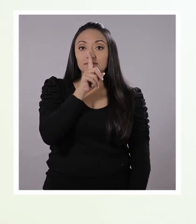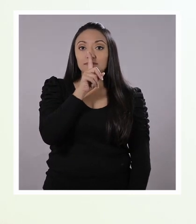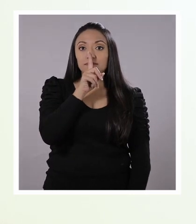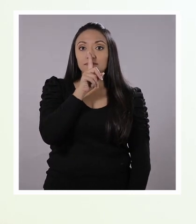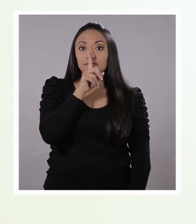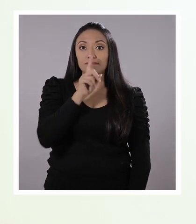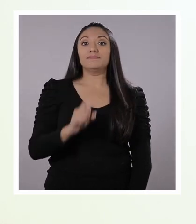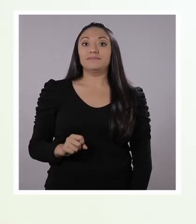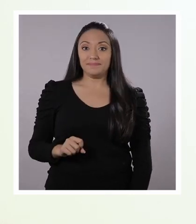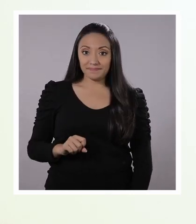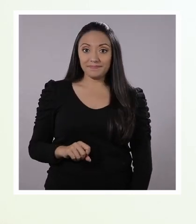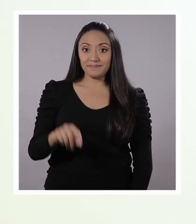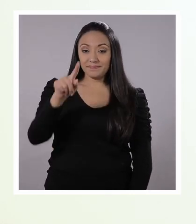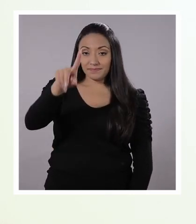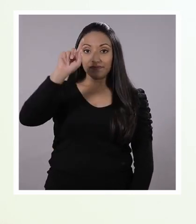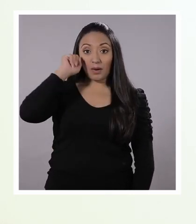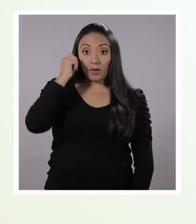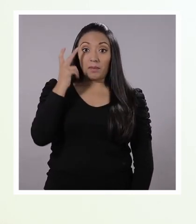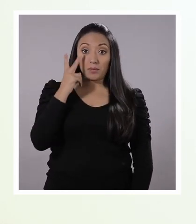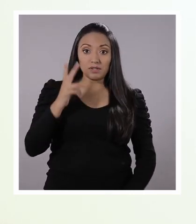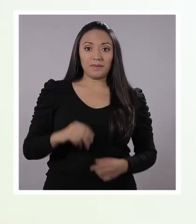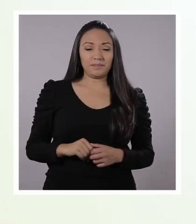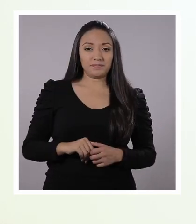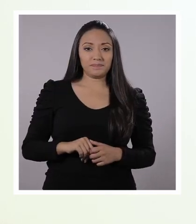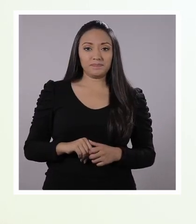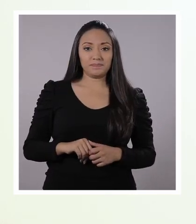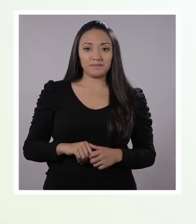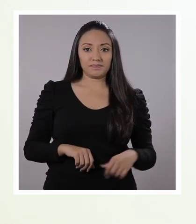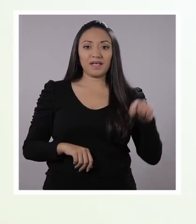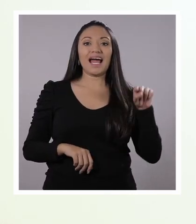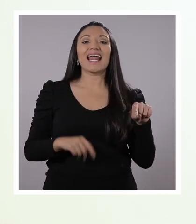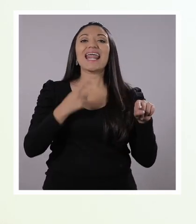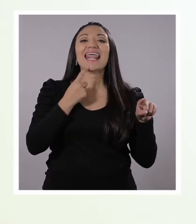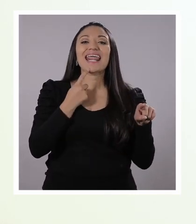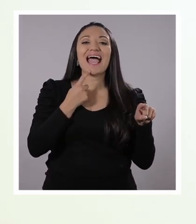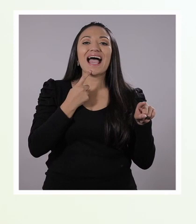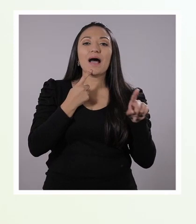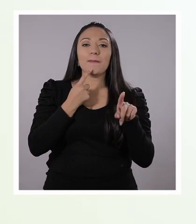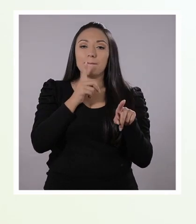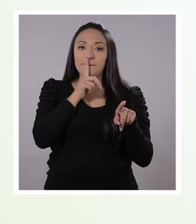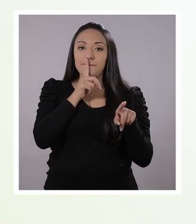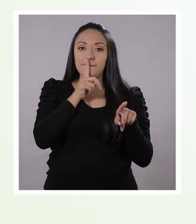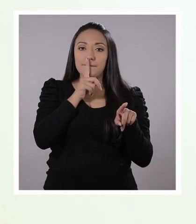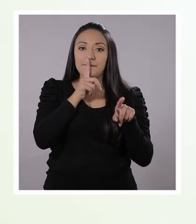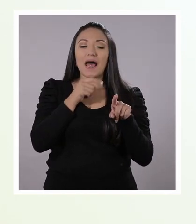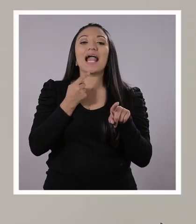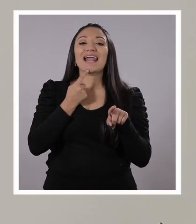cuchillo era silencio. Vamos a ver cómo nos va.